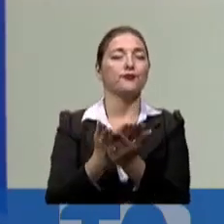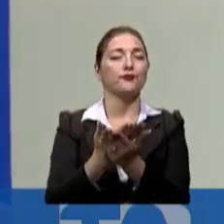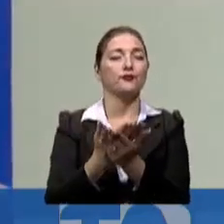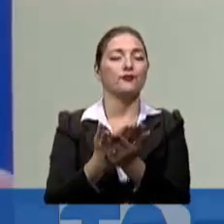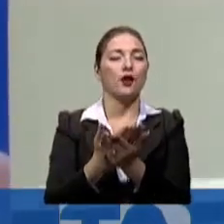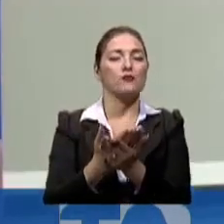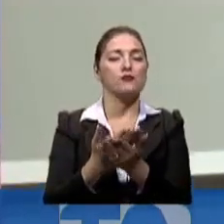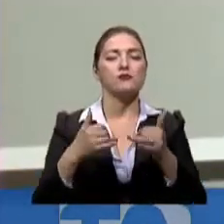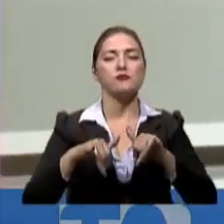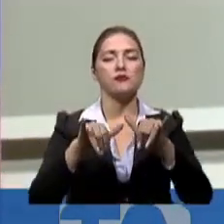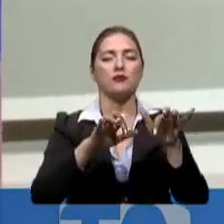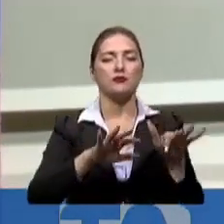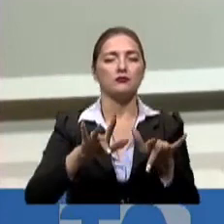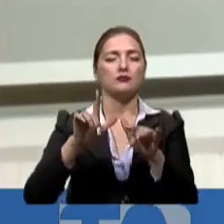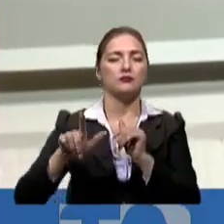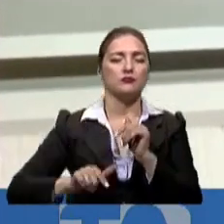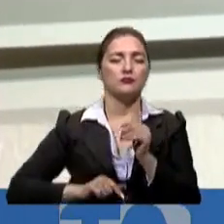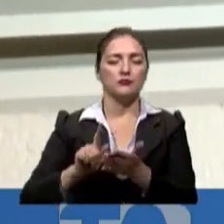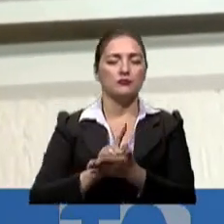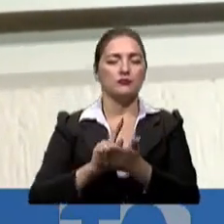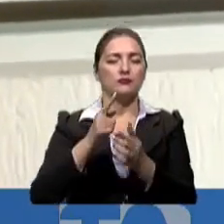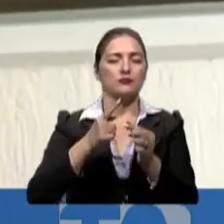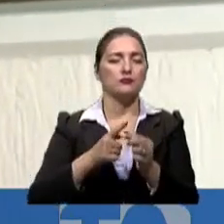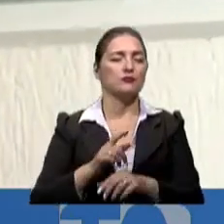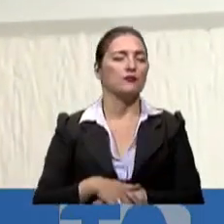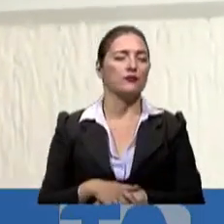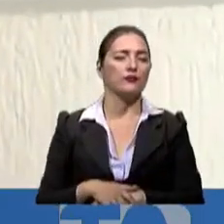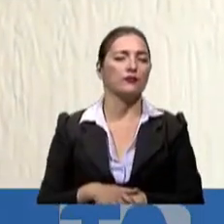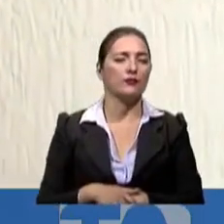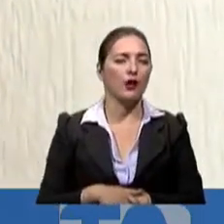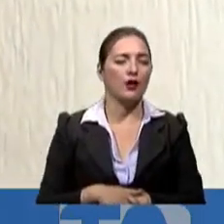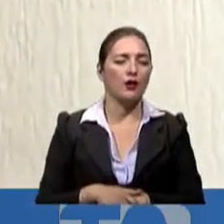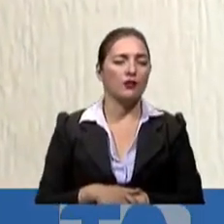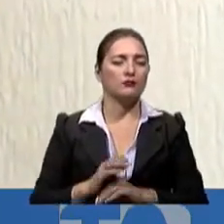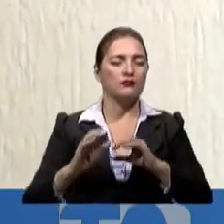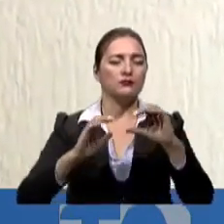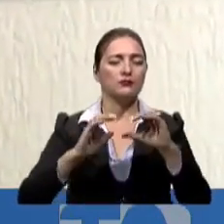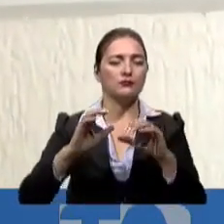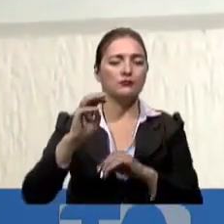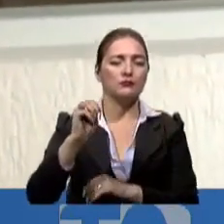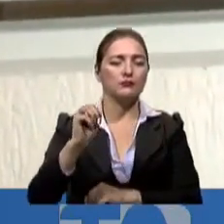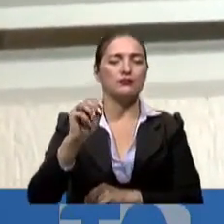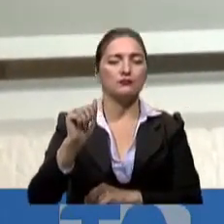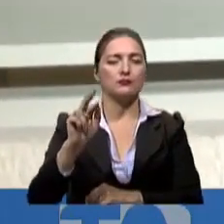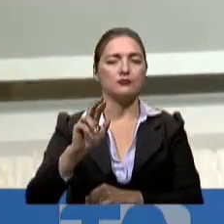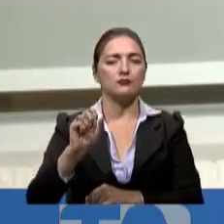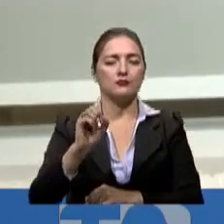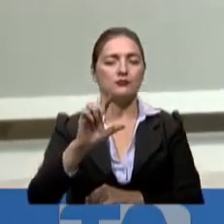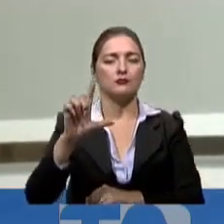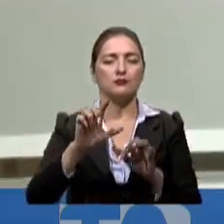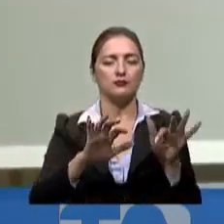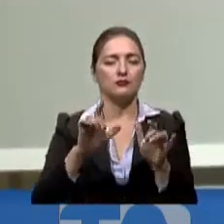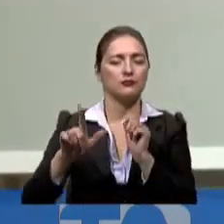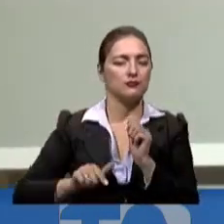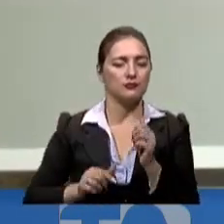propuesto y la mantiene la secretaría de salud del distrito Metropolitano de Quito sobre aquello queremos conversar con Marisol ruilova quien es secretaria de salud